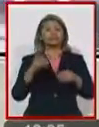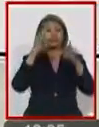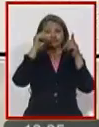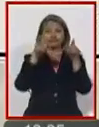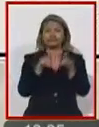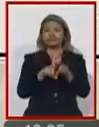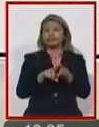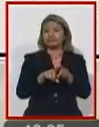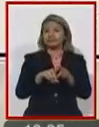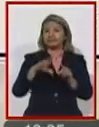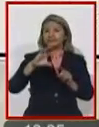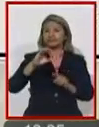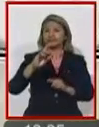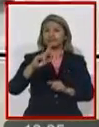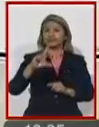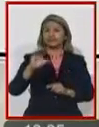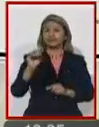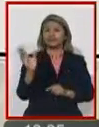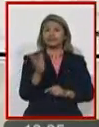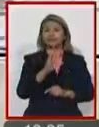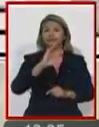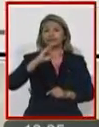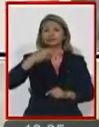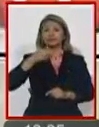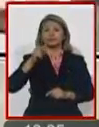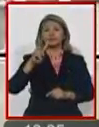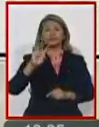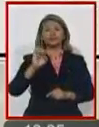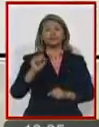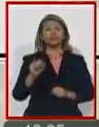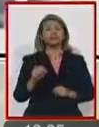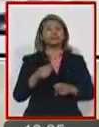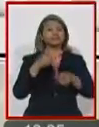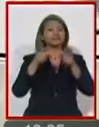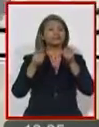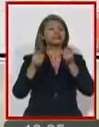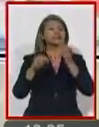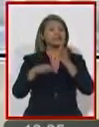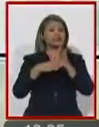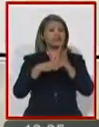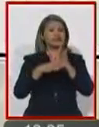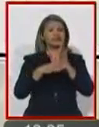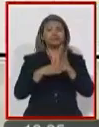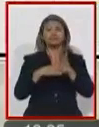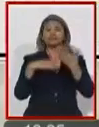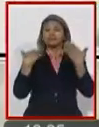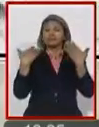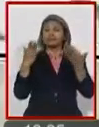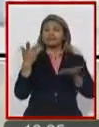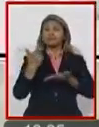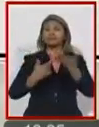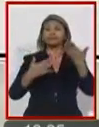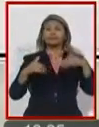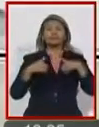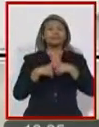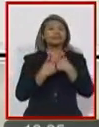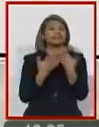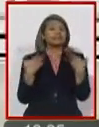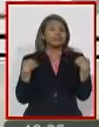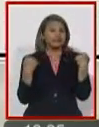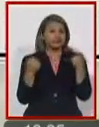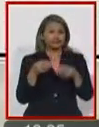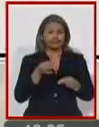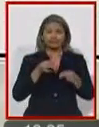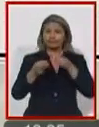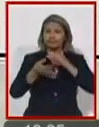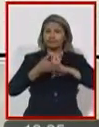el hermano del señor Carlos Chávez. Cristian, el ex dirigente de fútbol, ya está en el Brasil, recibe atención médica. ¿Cuál es su estado de salud? Usted nos